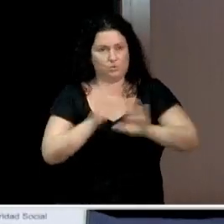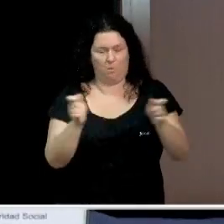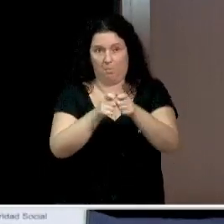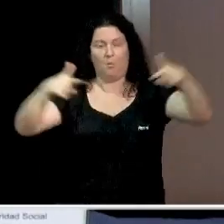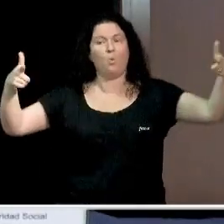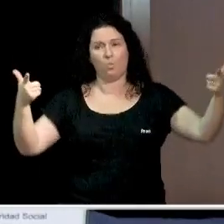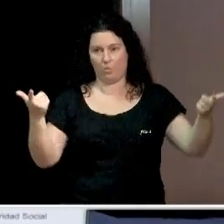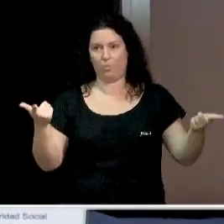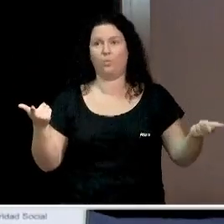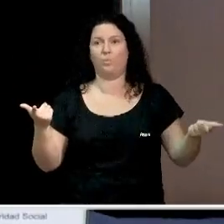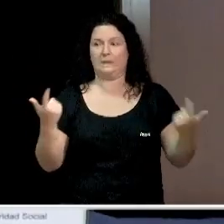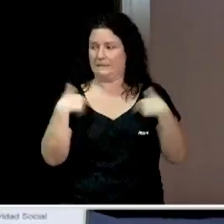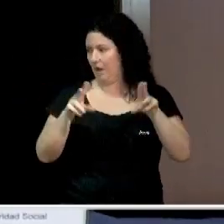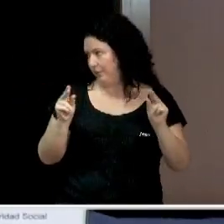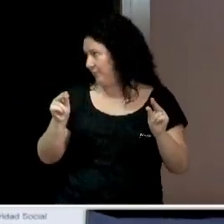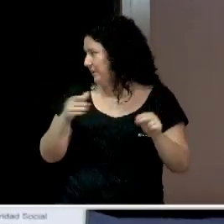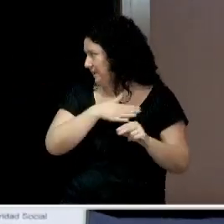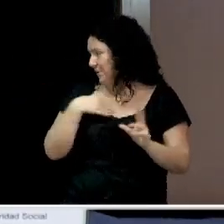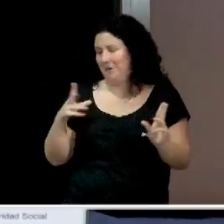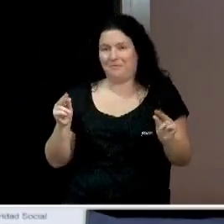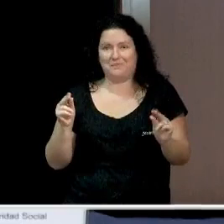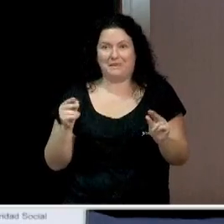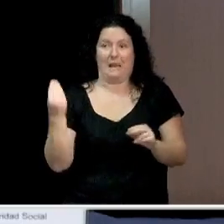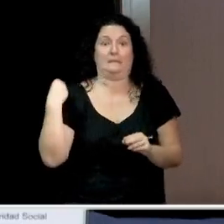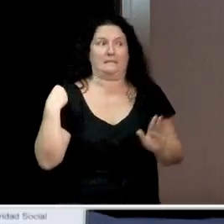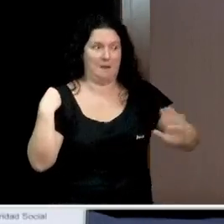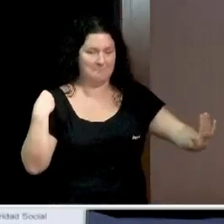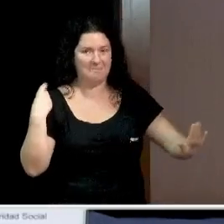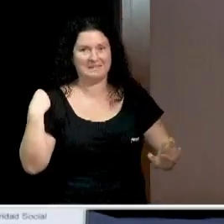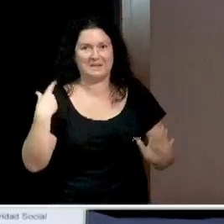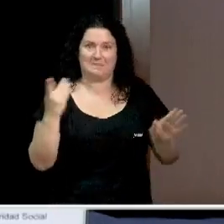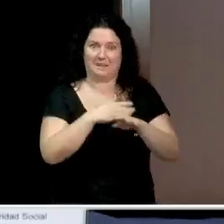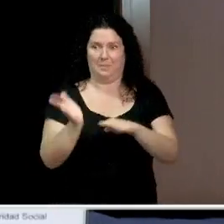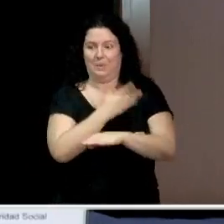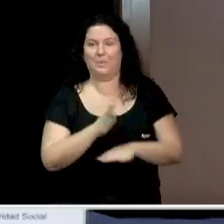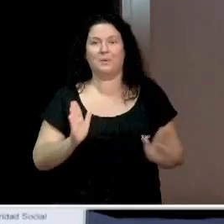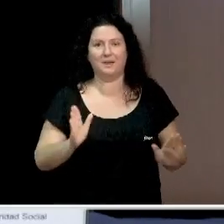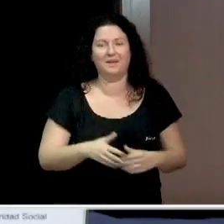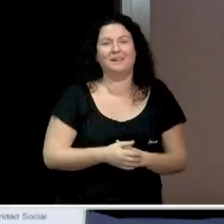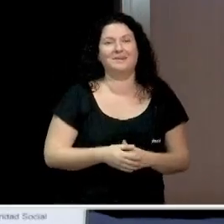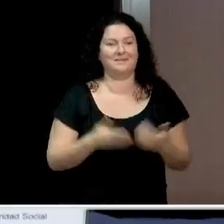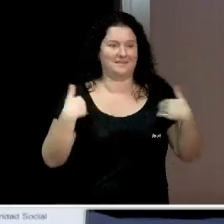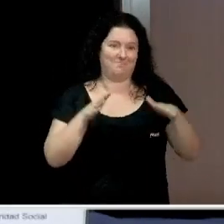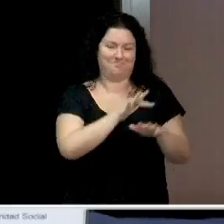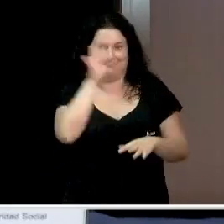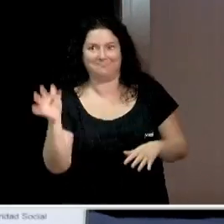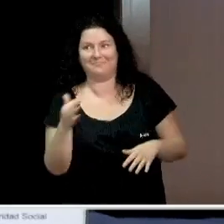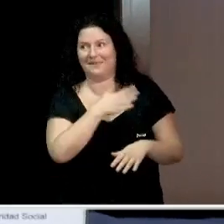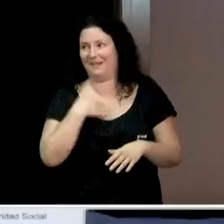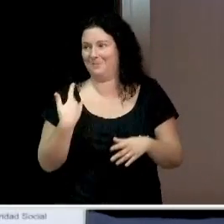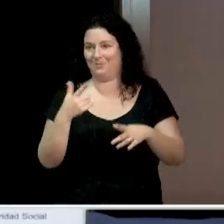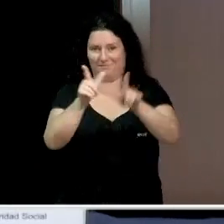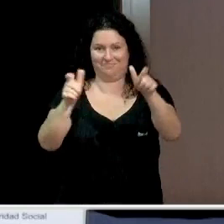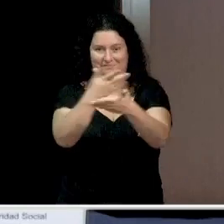De otra parte, y para ir concluyendo, porque ya se me ha llamado la atención en varias ocasiones, y hay que dejar paso a la participación